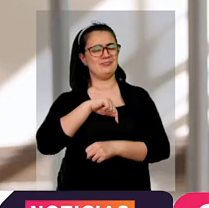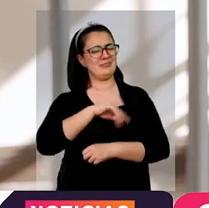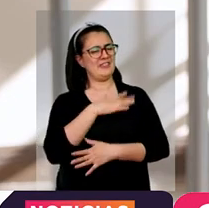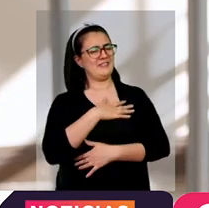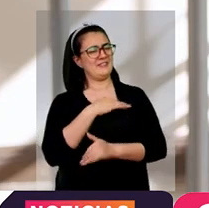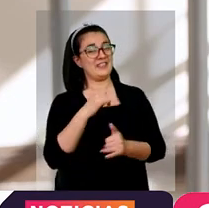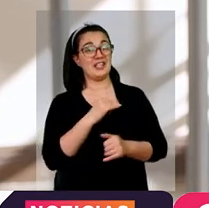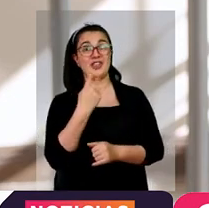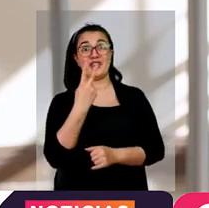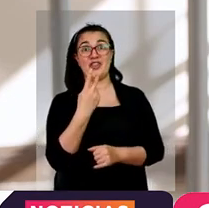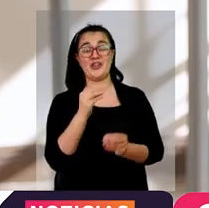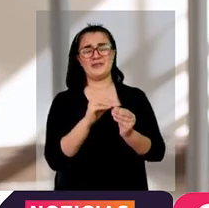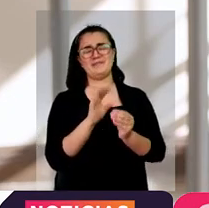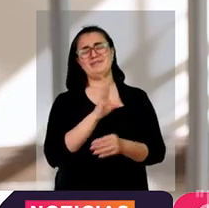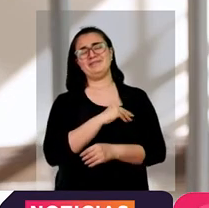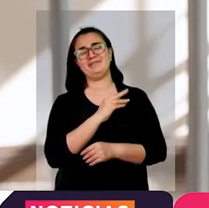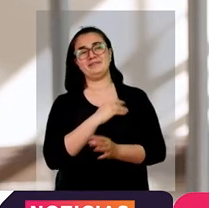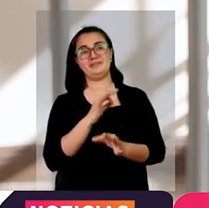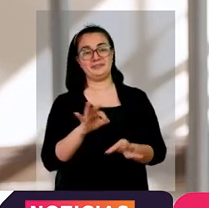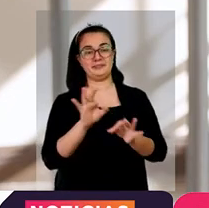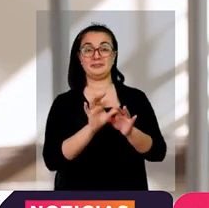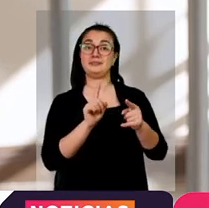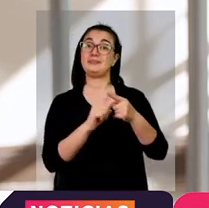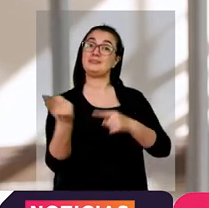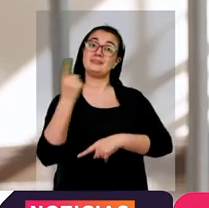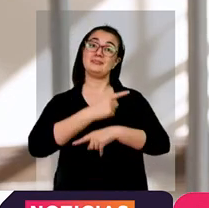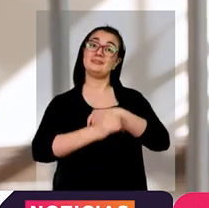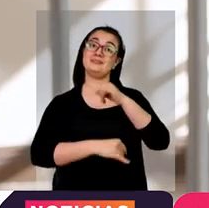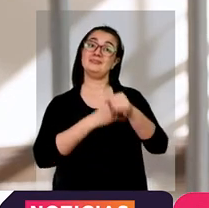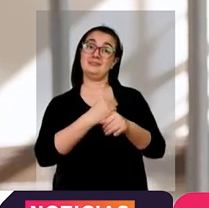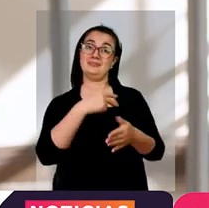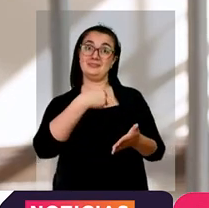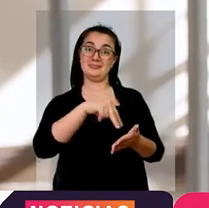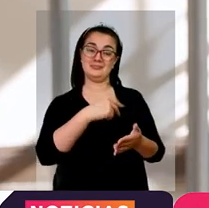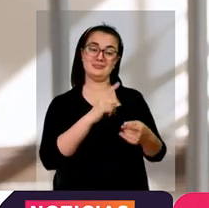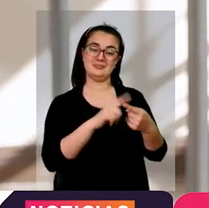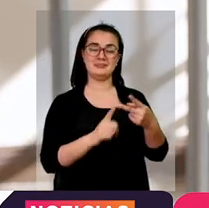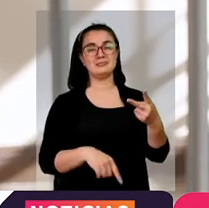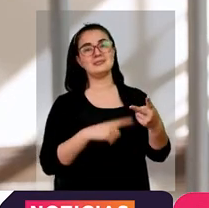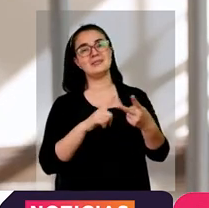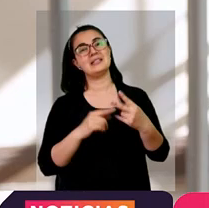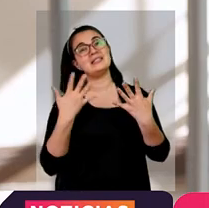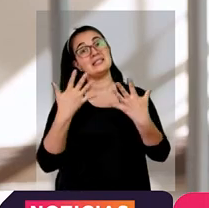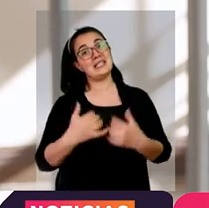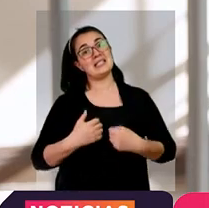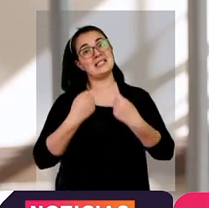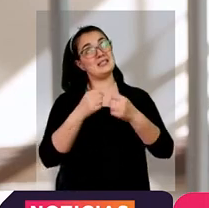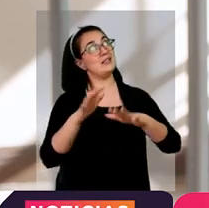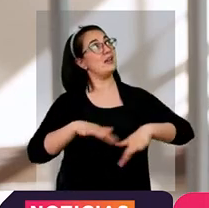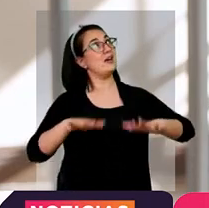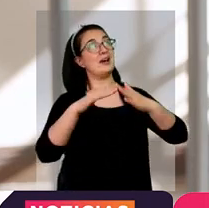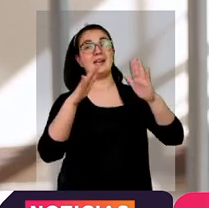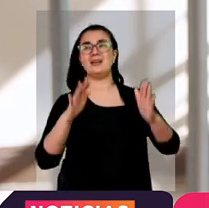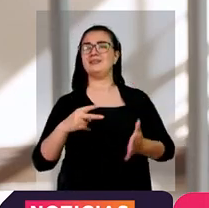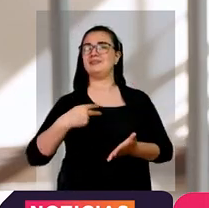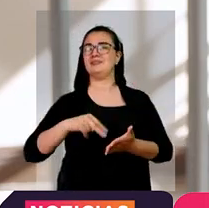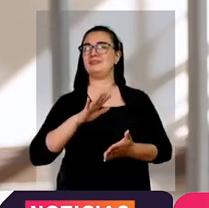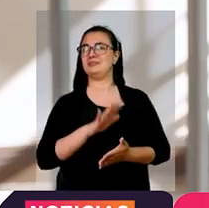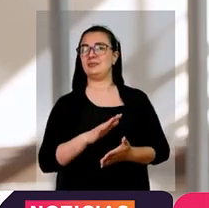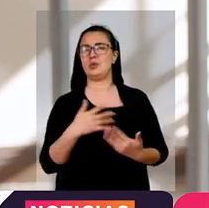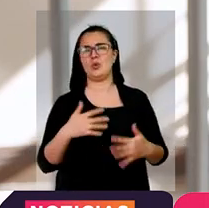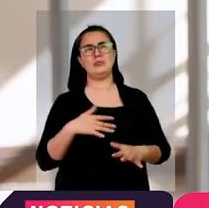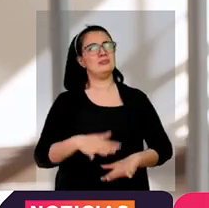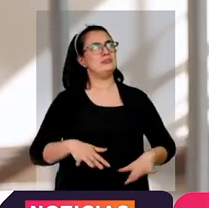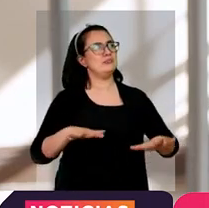para celebrar: el Día Internacional de la Danza y los 10 años de la Casona de la Danza, un equipamiento ubicado en el centro